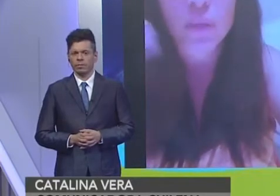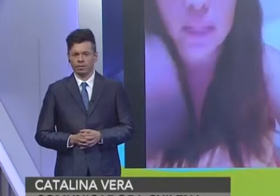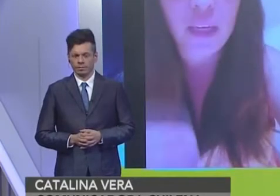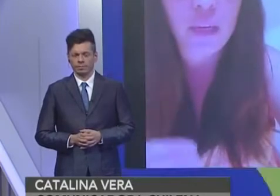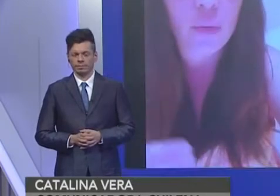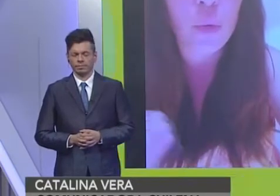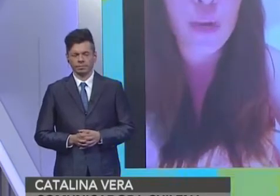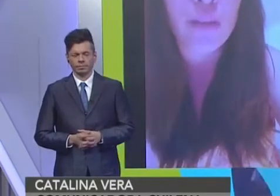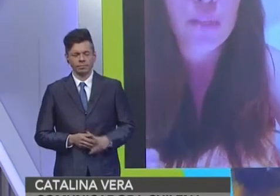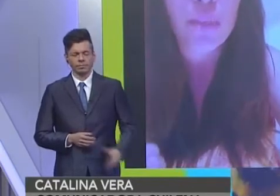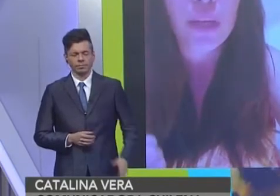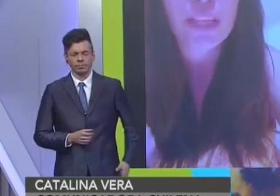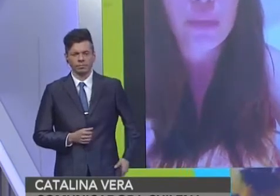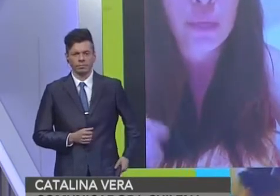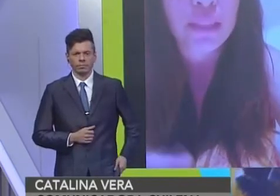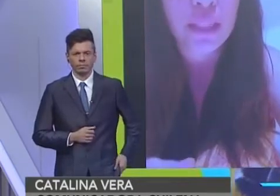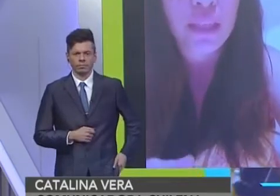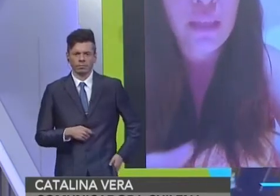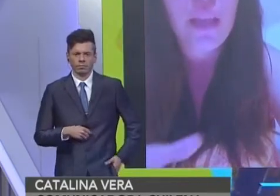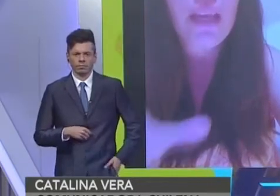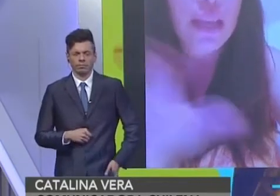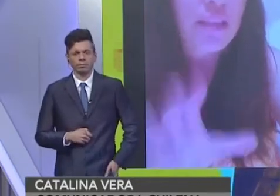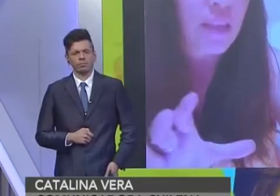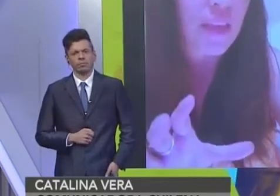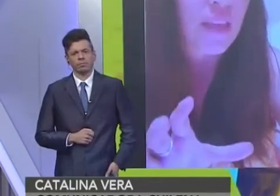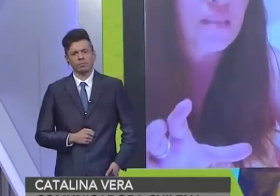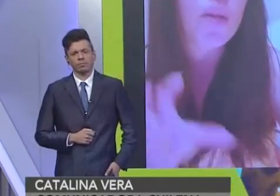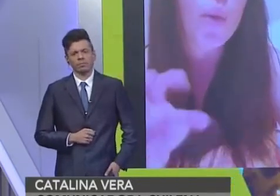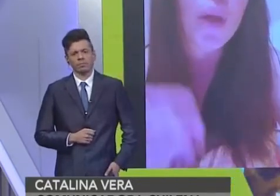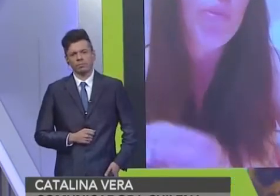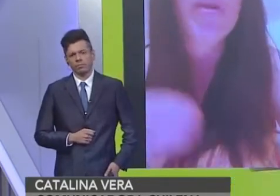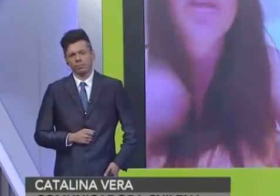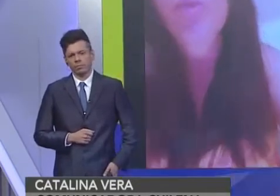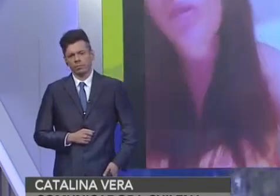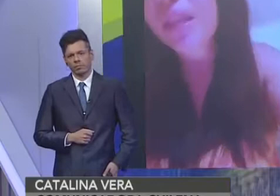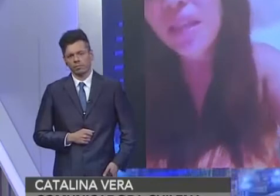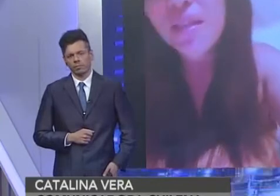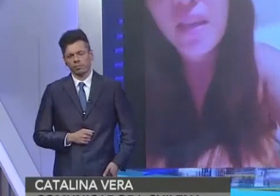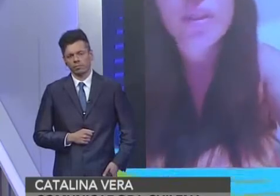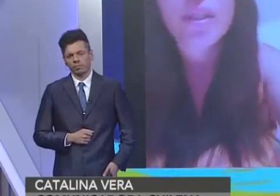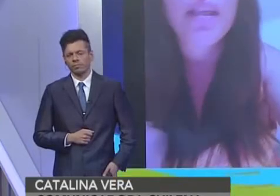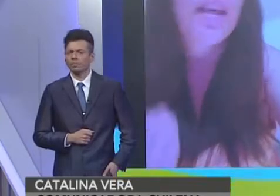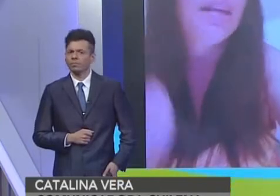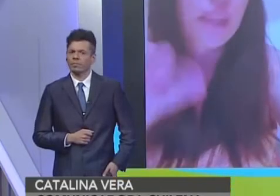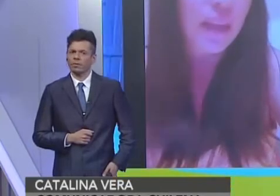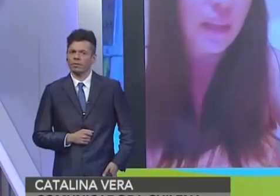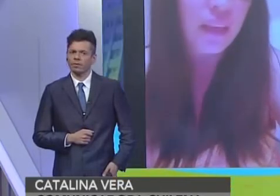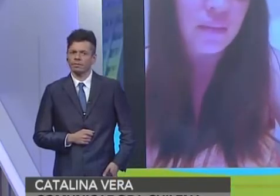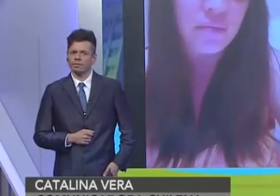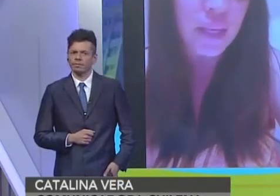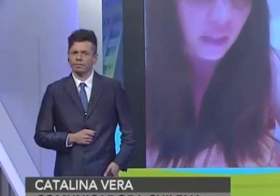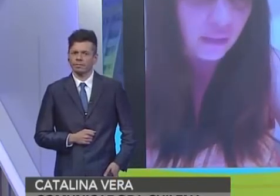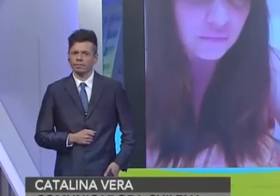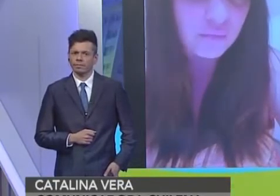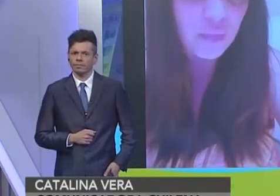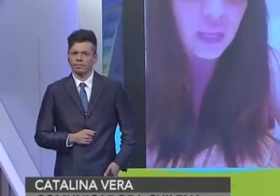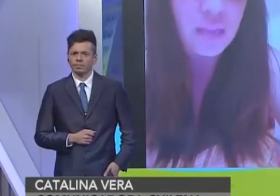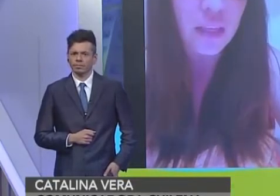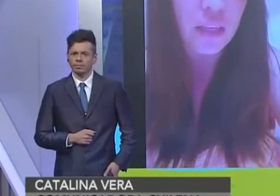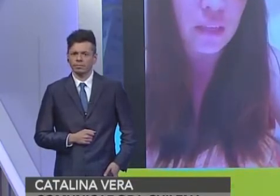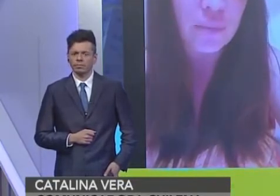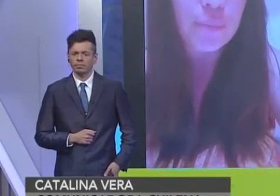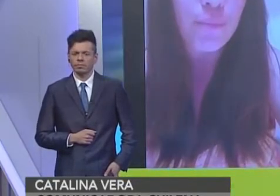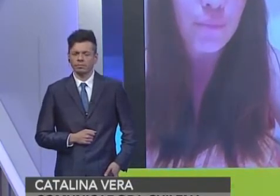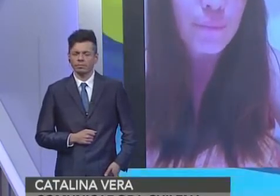un hotel, un lugar donde puedan hacer la cuarentena, 15 días, y luego poder movilizarse a donde tengan que ir. ¿Eso es a cargo